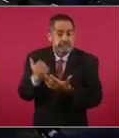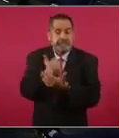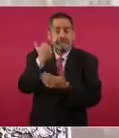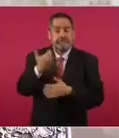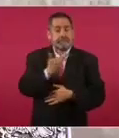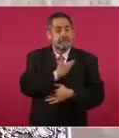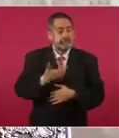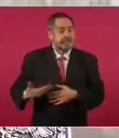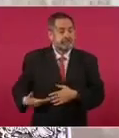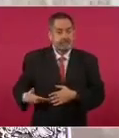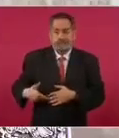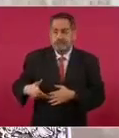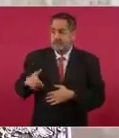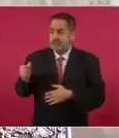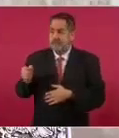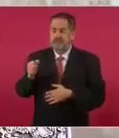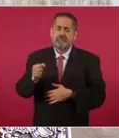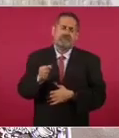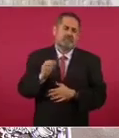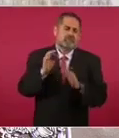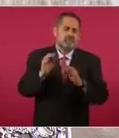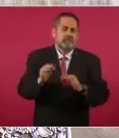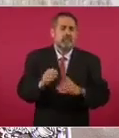y gana